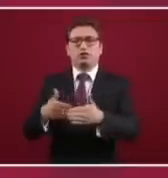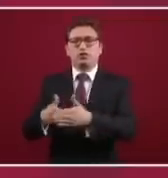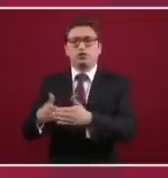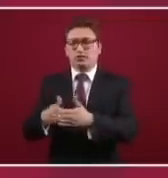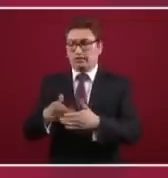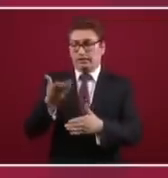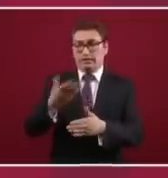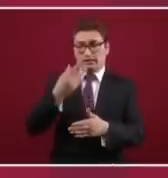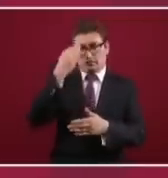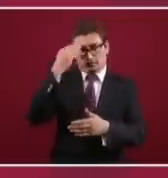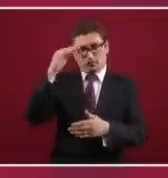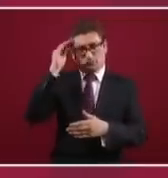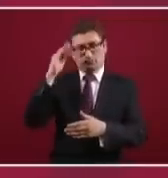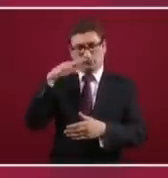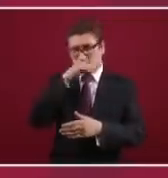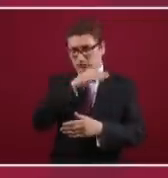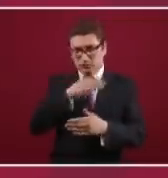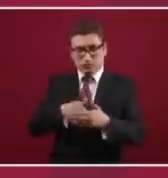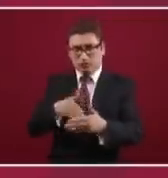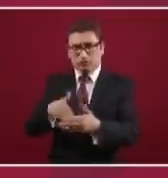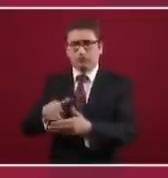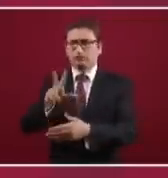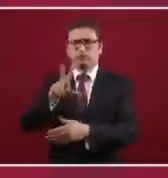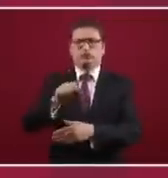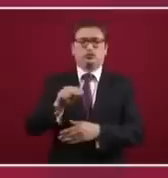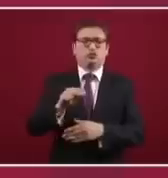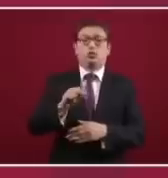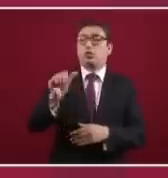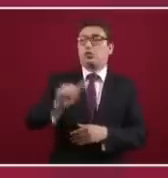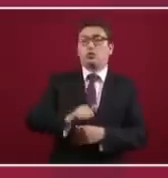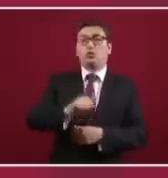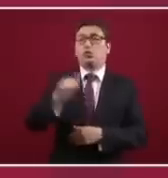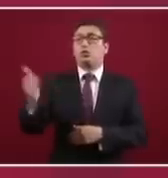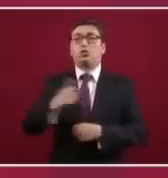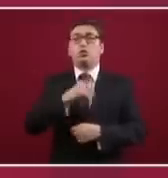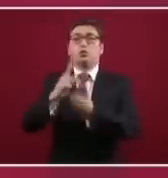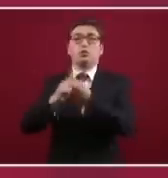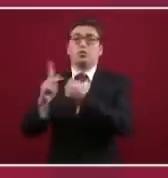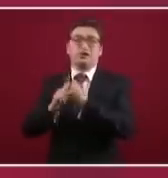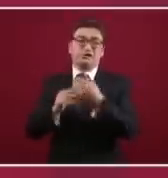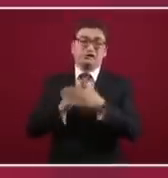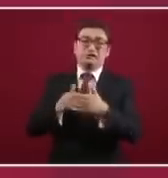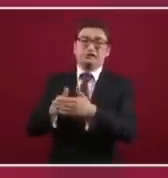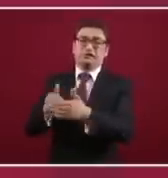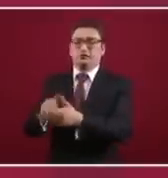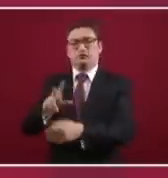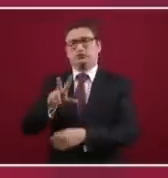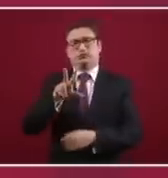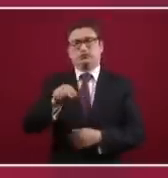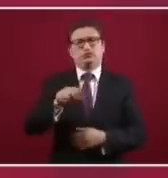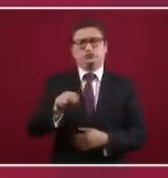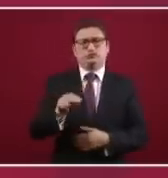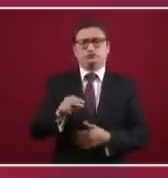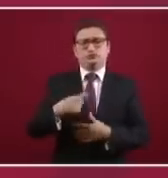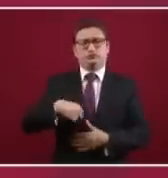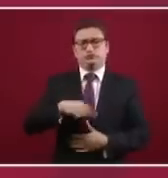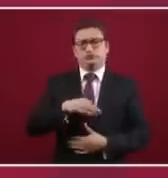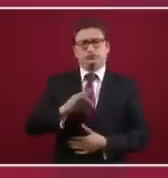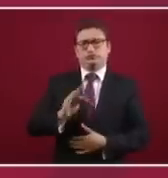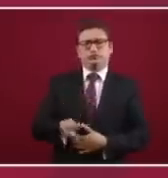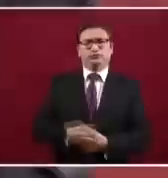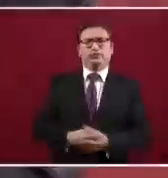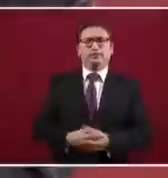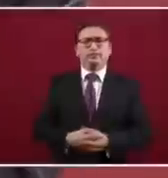a Cuba ni a ningún otro país. No estamos a